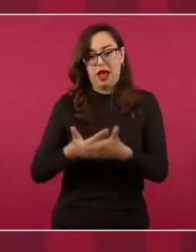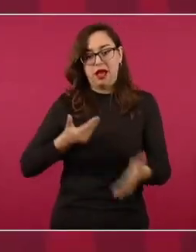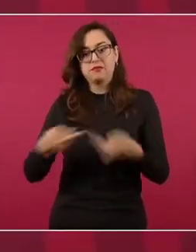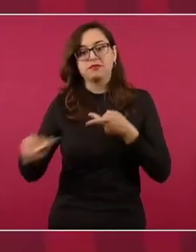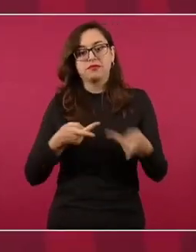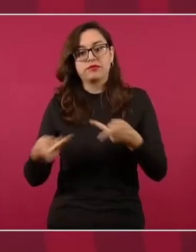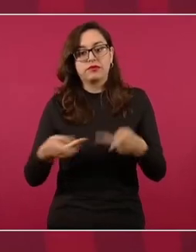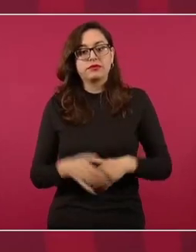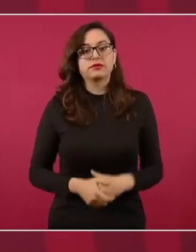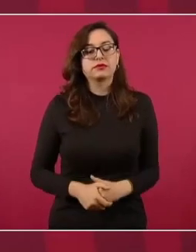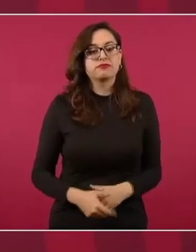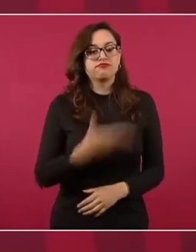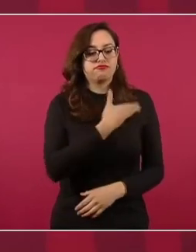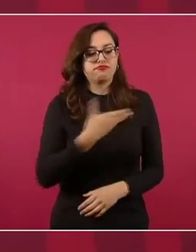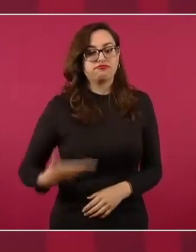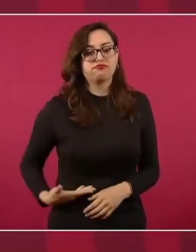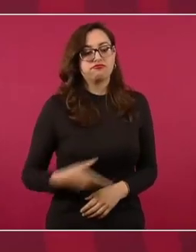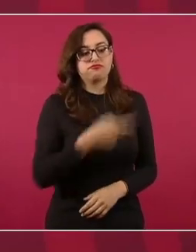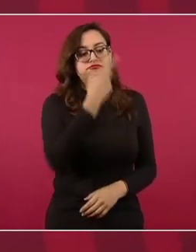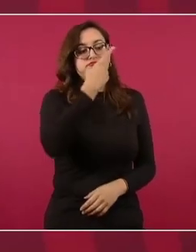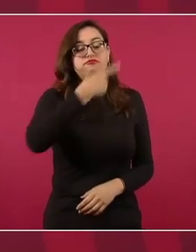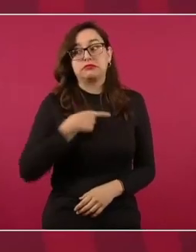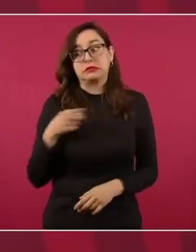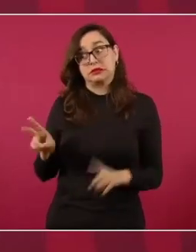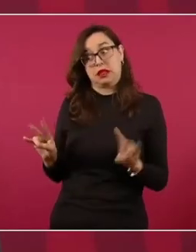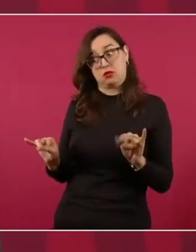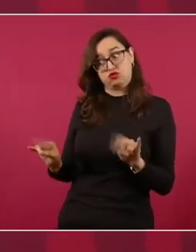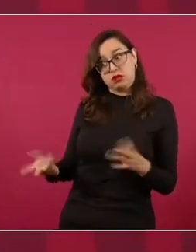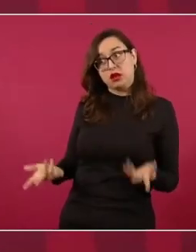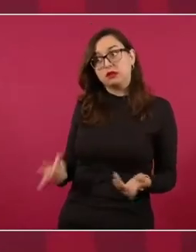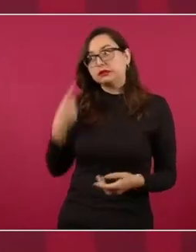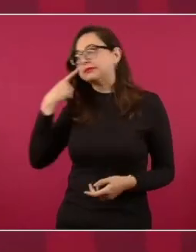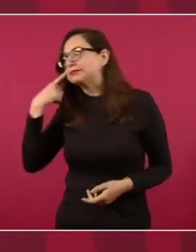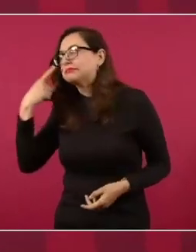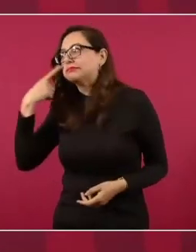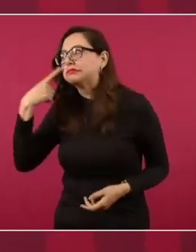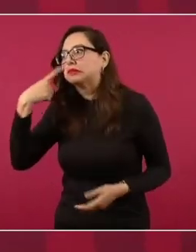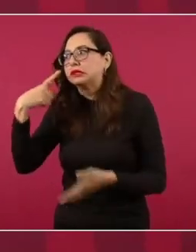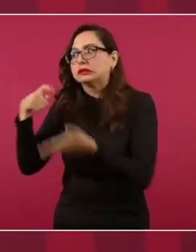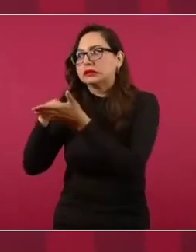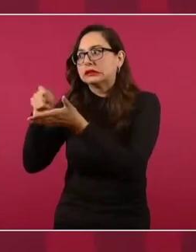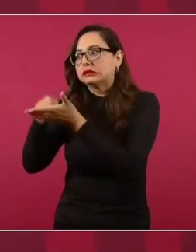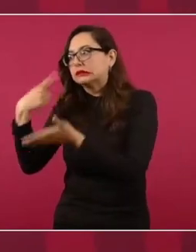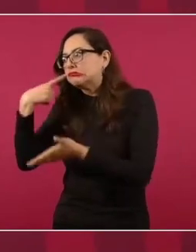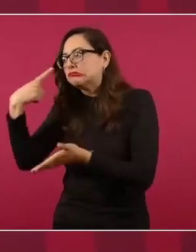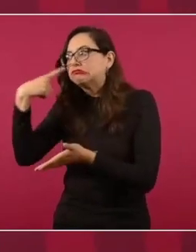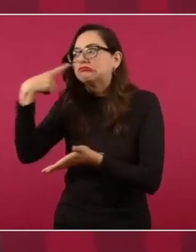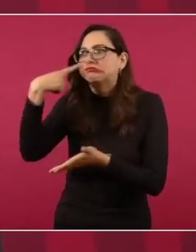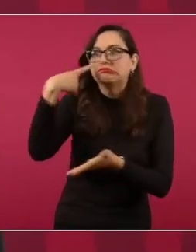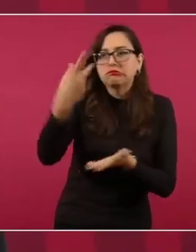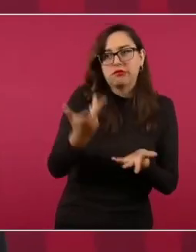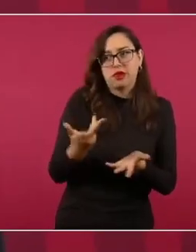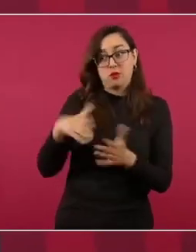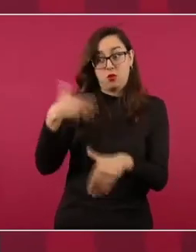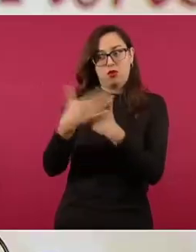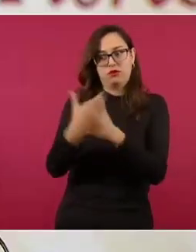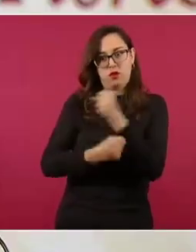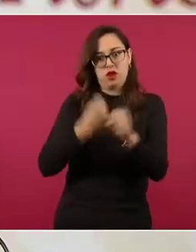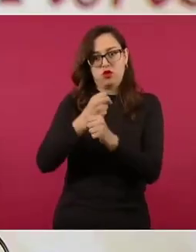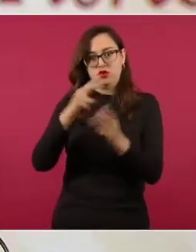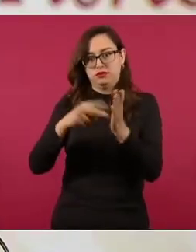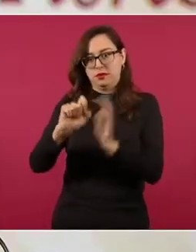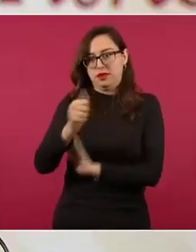oigan, pónganse abusados, como decimos, para que tomemos nota en Qatar de todo lo que va a ser ese mundial, porque en el 26 va a venir a